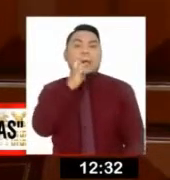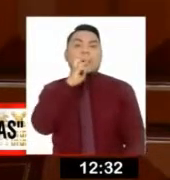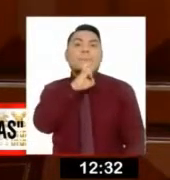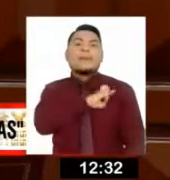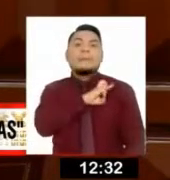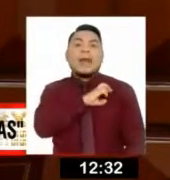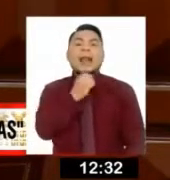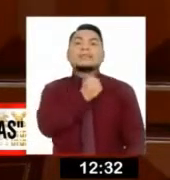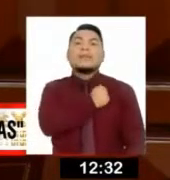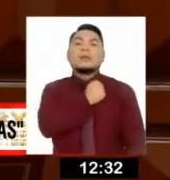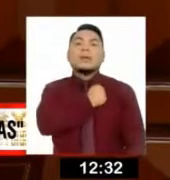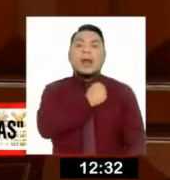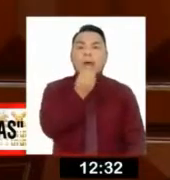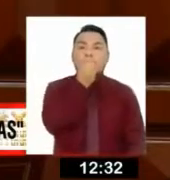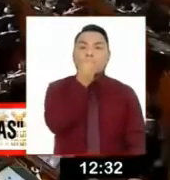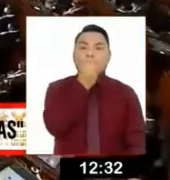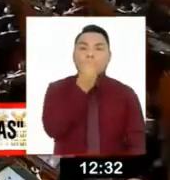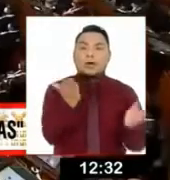secundaria.